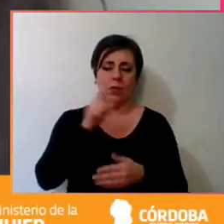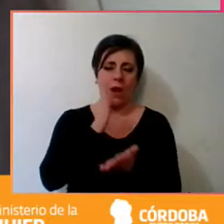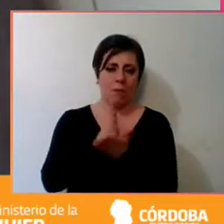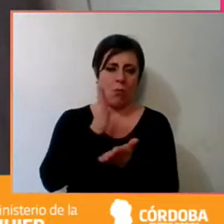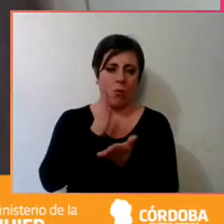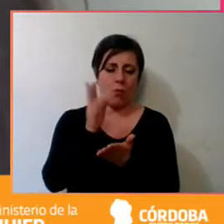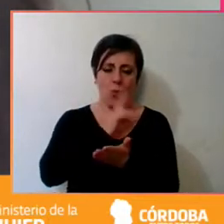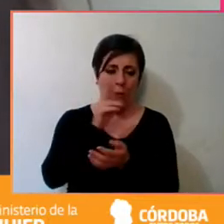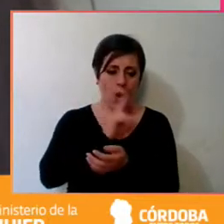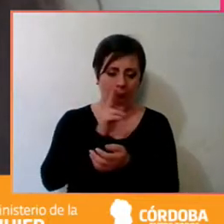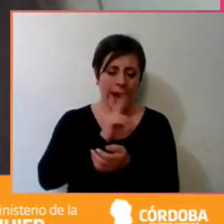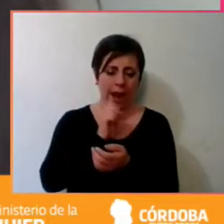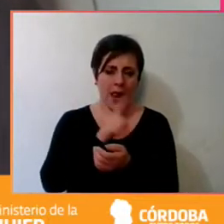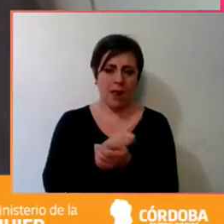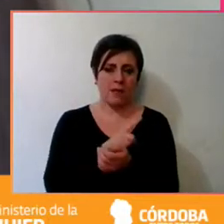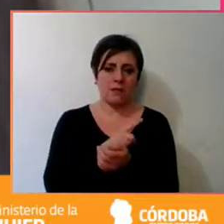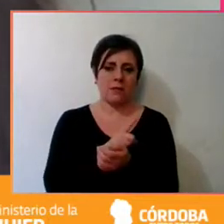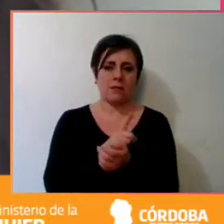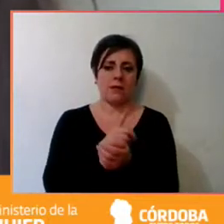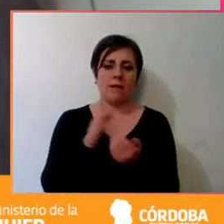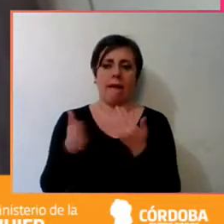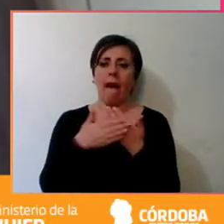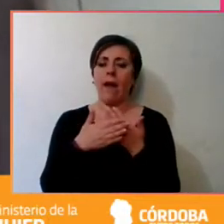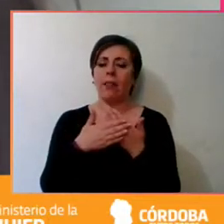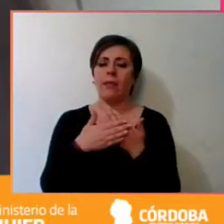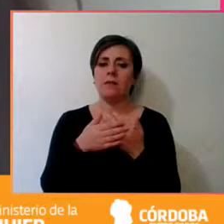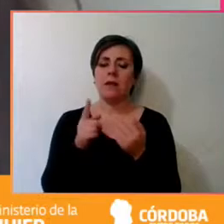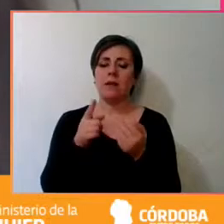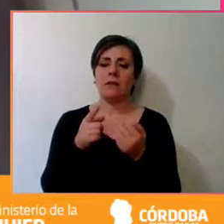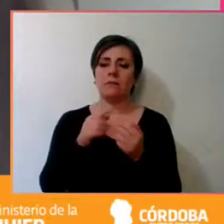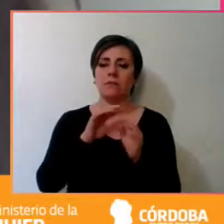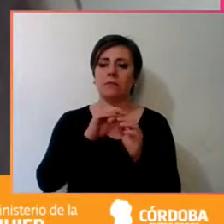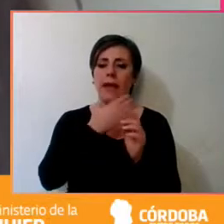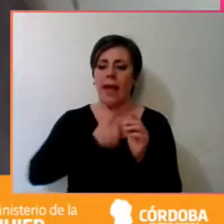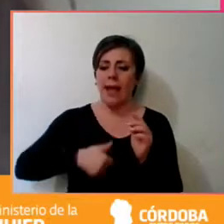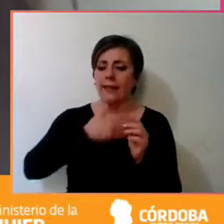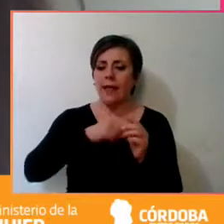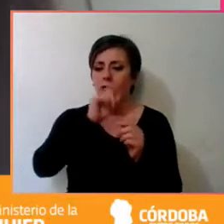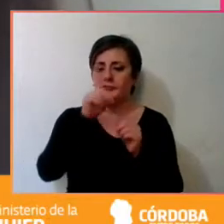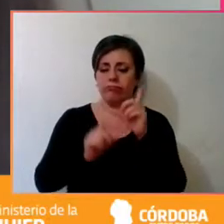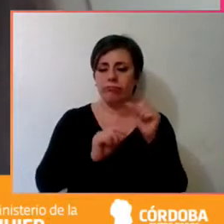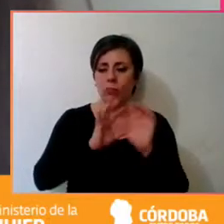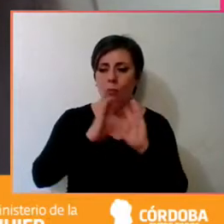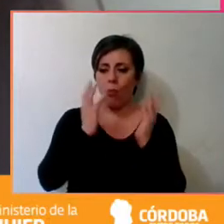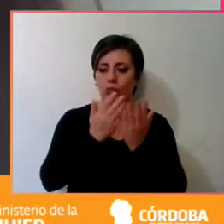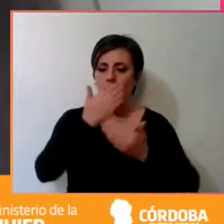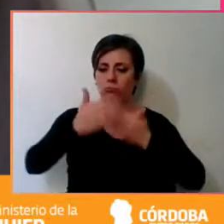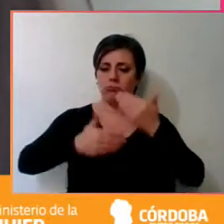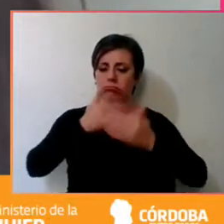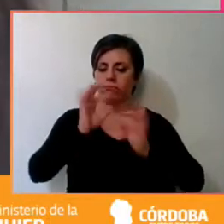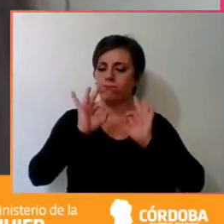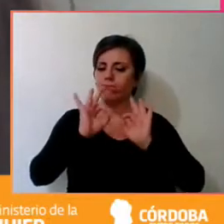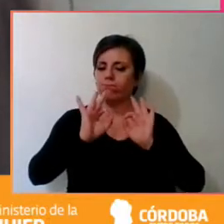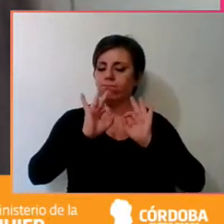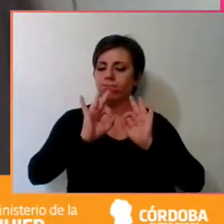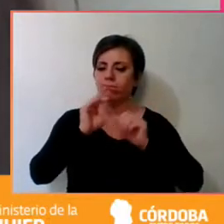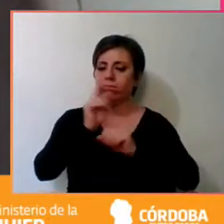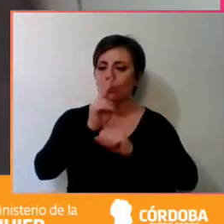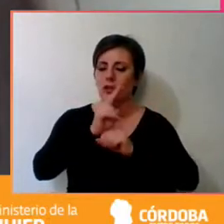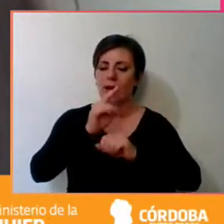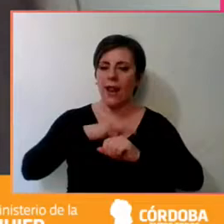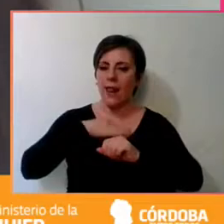también para poder garantizar estados y un mundo finalmente desarrollado, íntegro, que proteja la